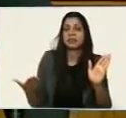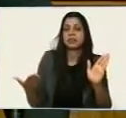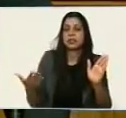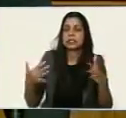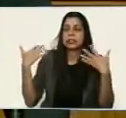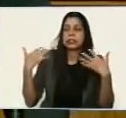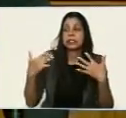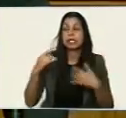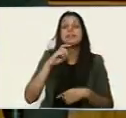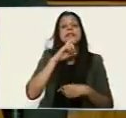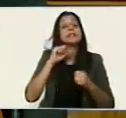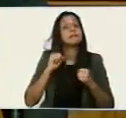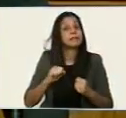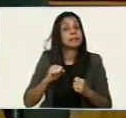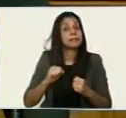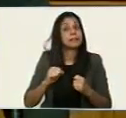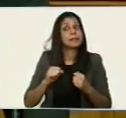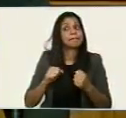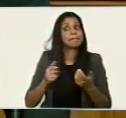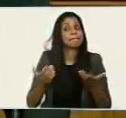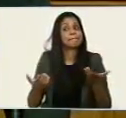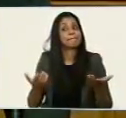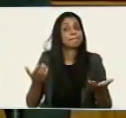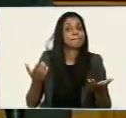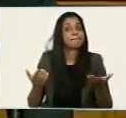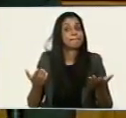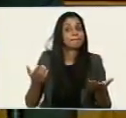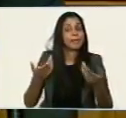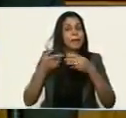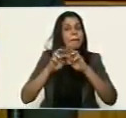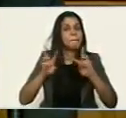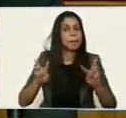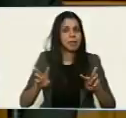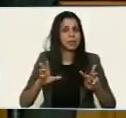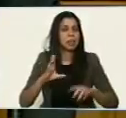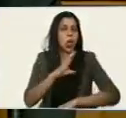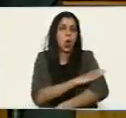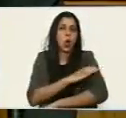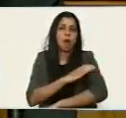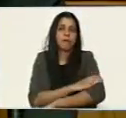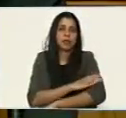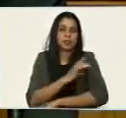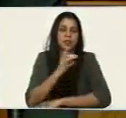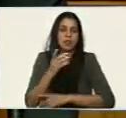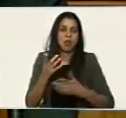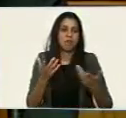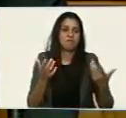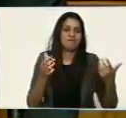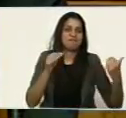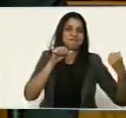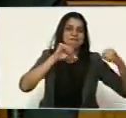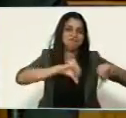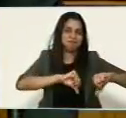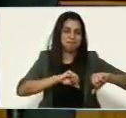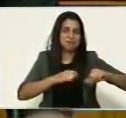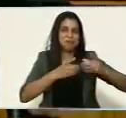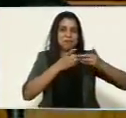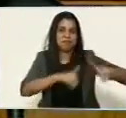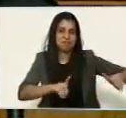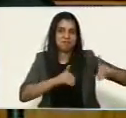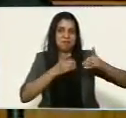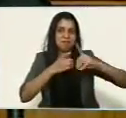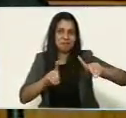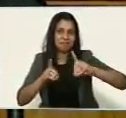tensa, paz, una oposición desarticulada, y no